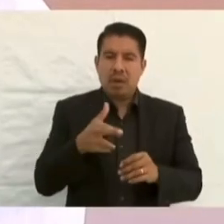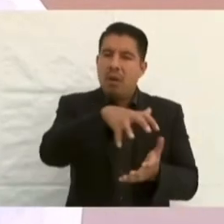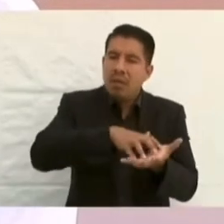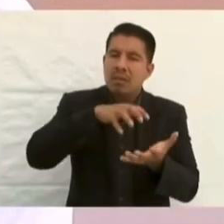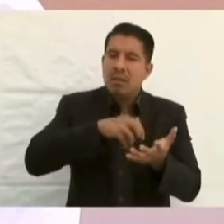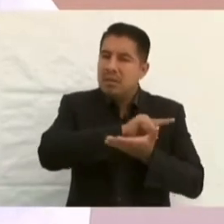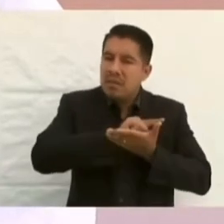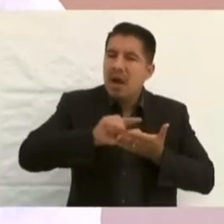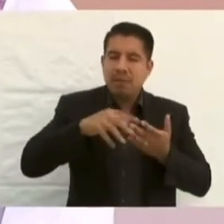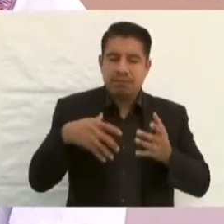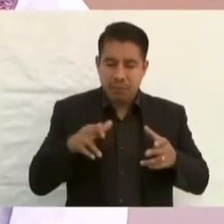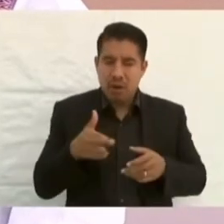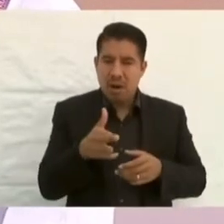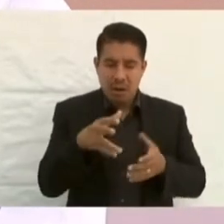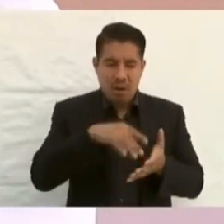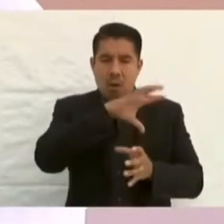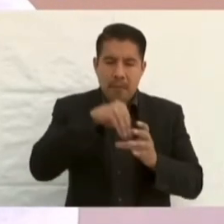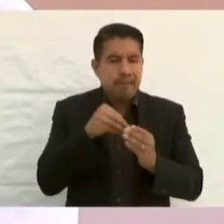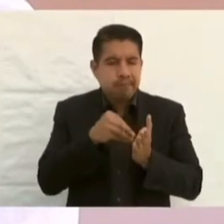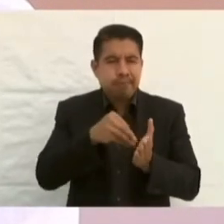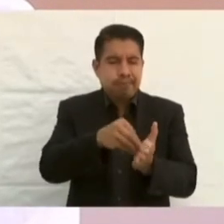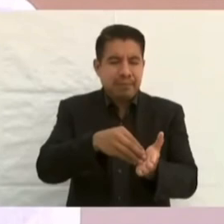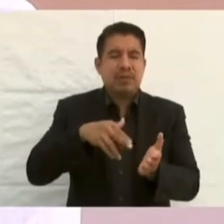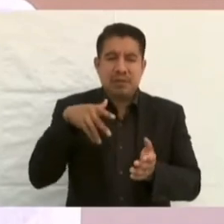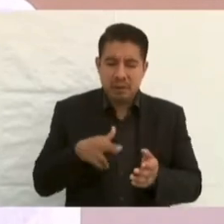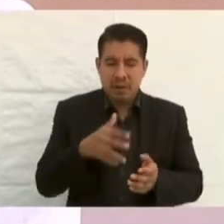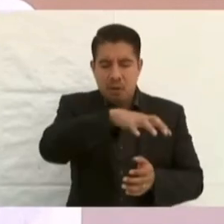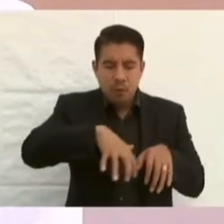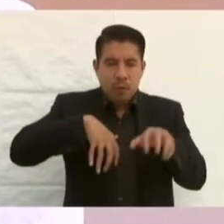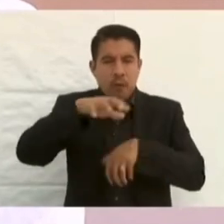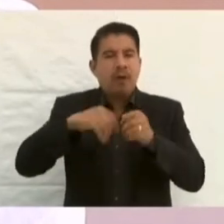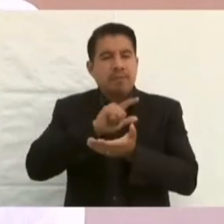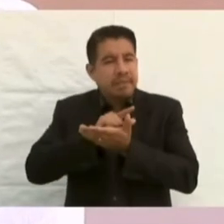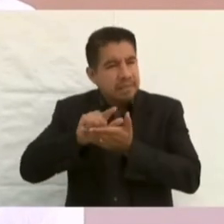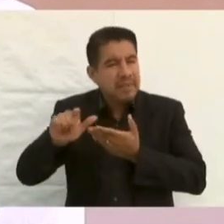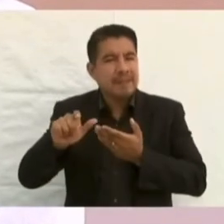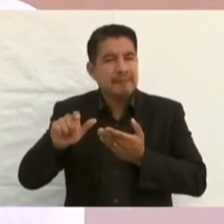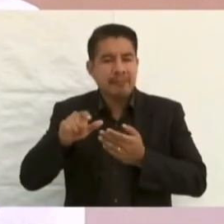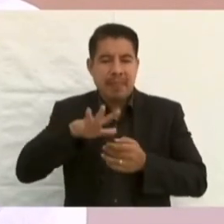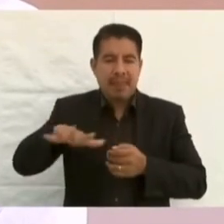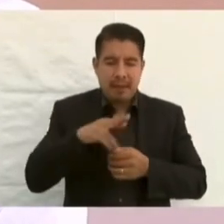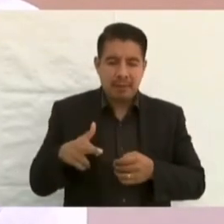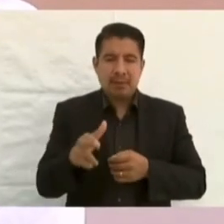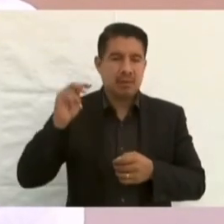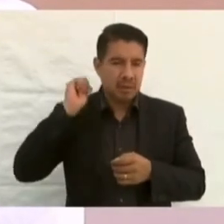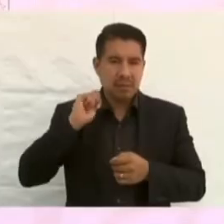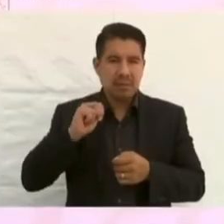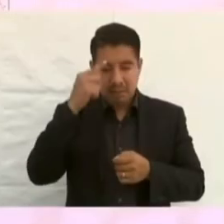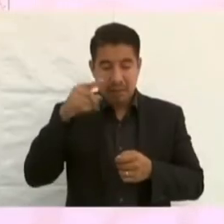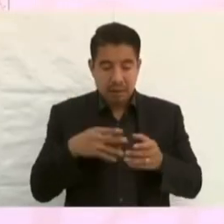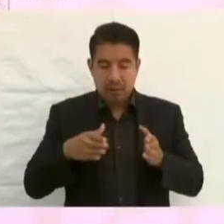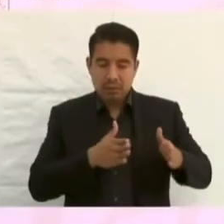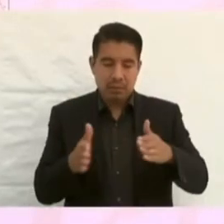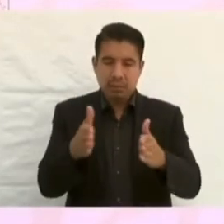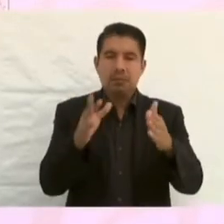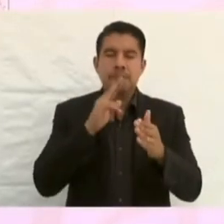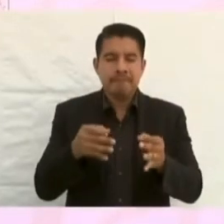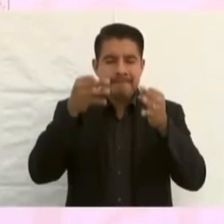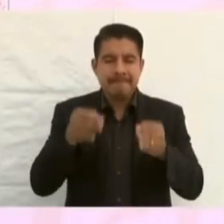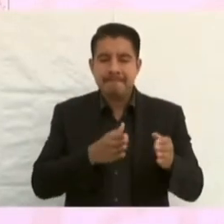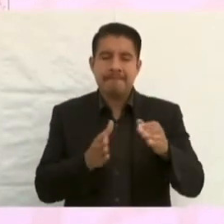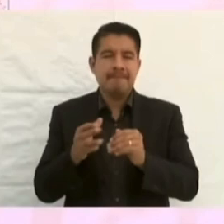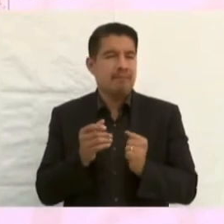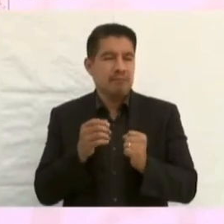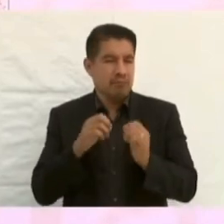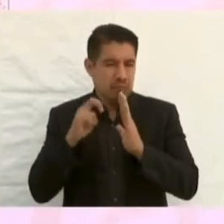lleve a cabo un plan de desasolve permanente de los ríos de Tabasco. Vamos a desasolvar para mejorar los cauces de los ríos